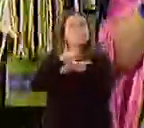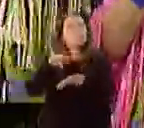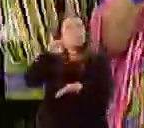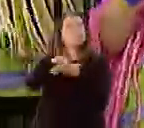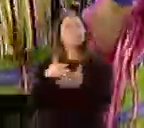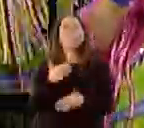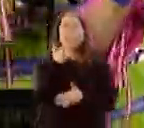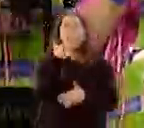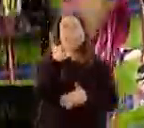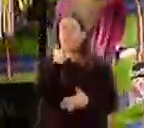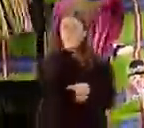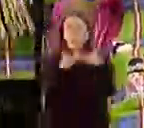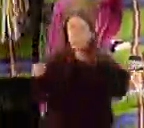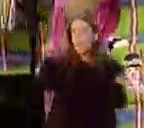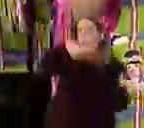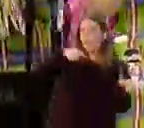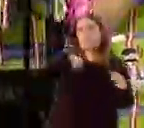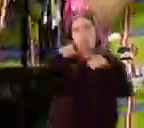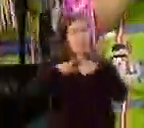con el rival